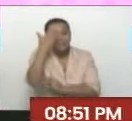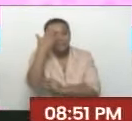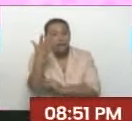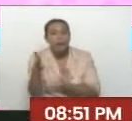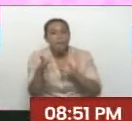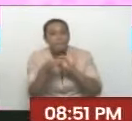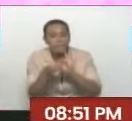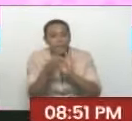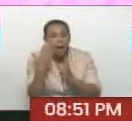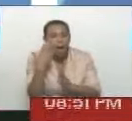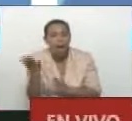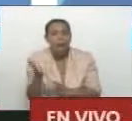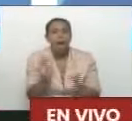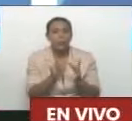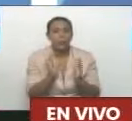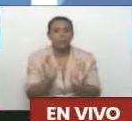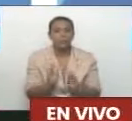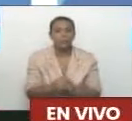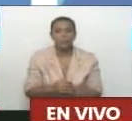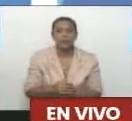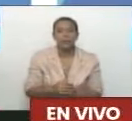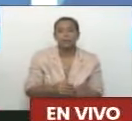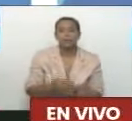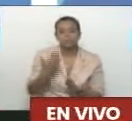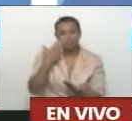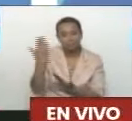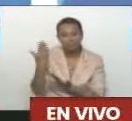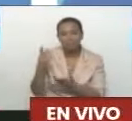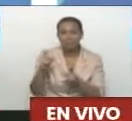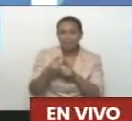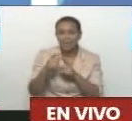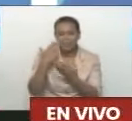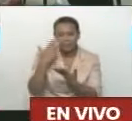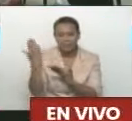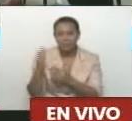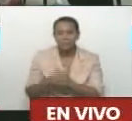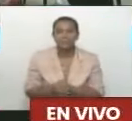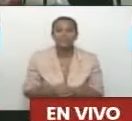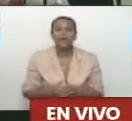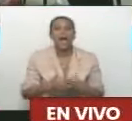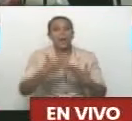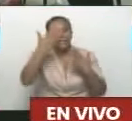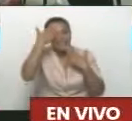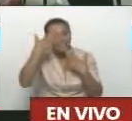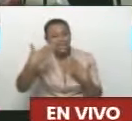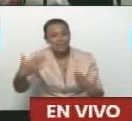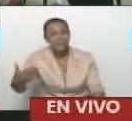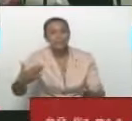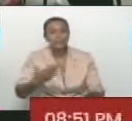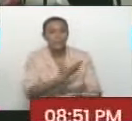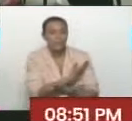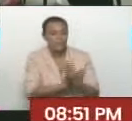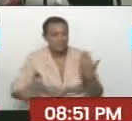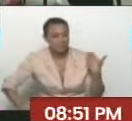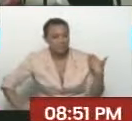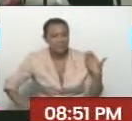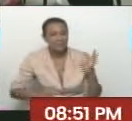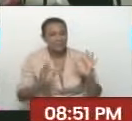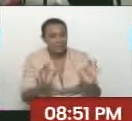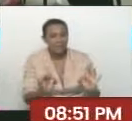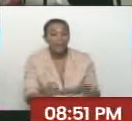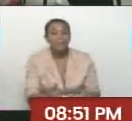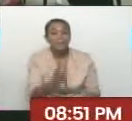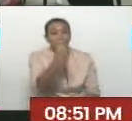Ah, vamos a ver la palabra del concernido. Saludos, señor Marín. Presidente, muchísimas gracias. Bueno,